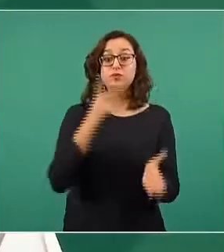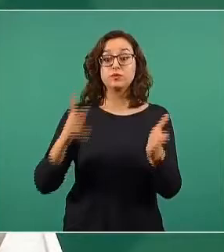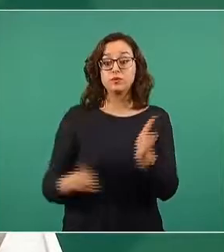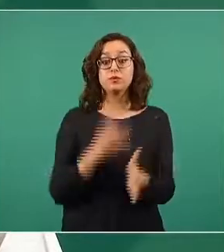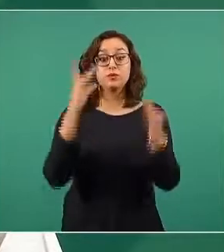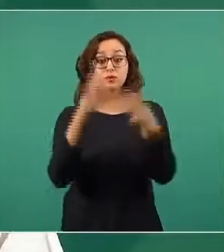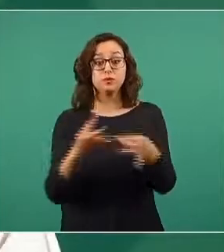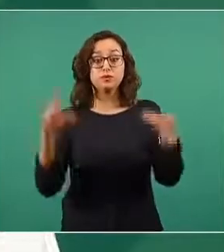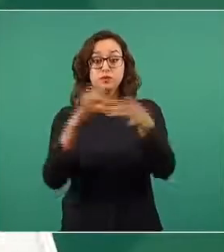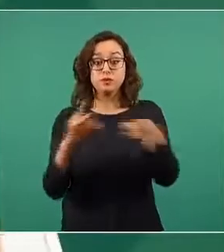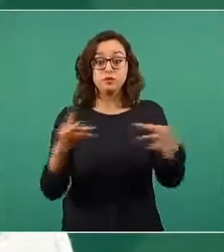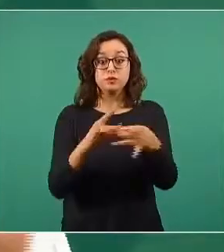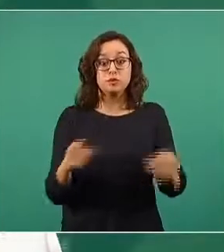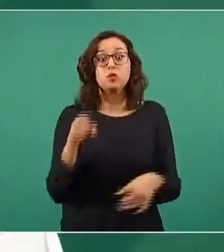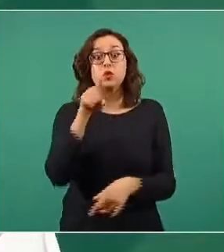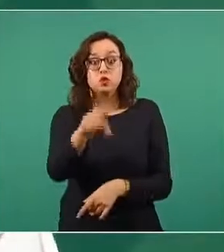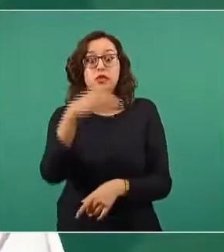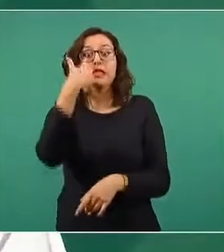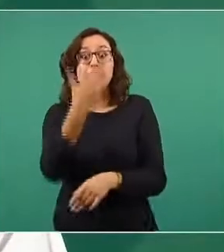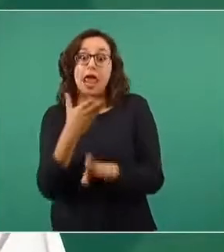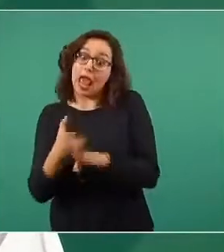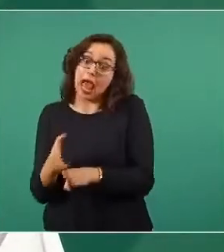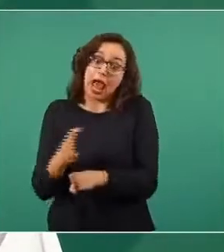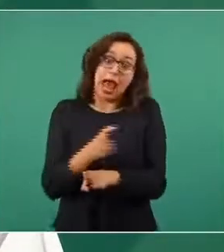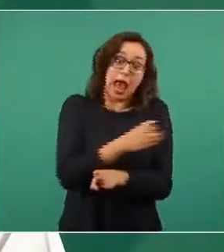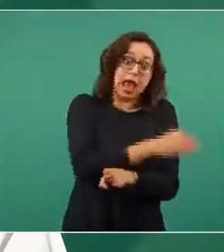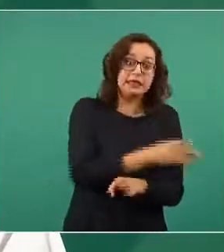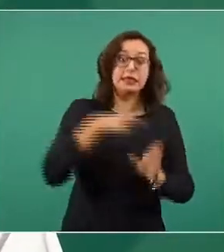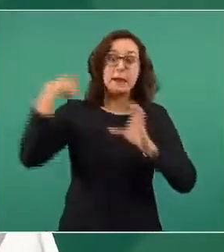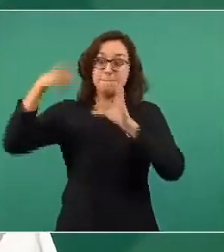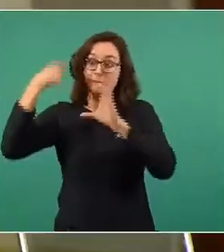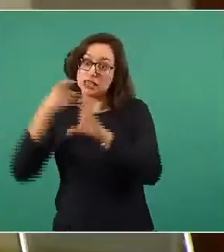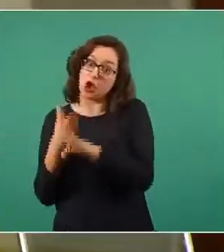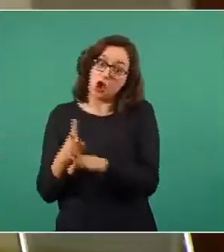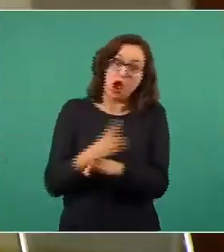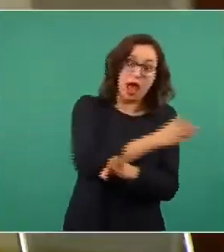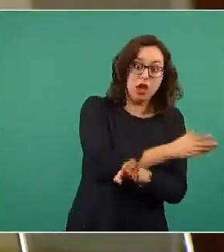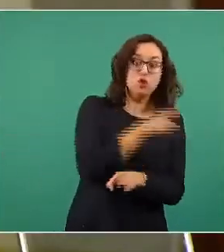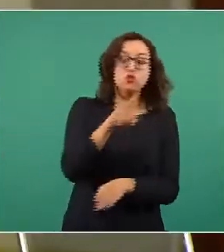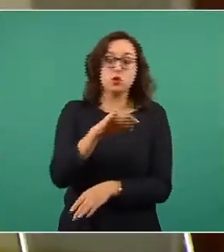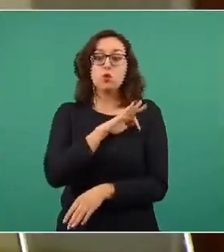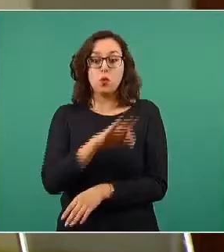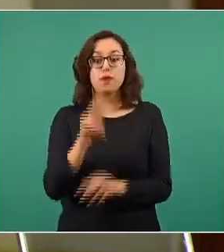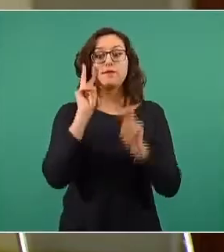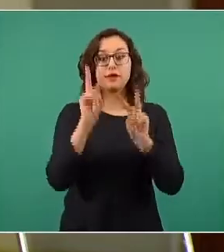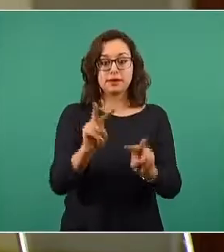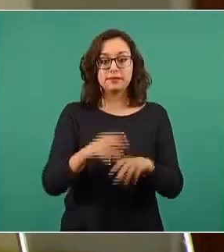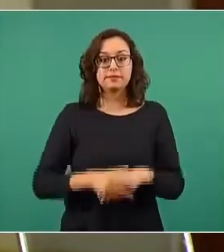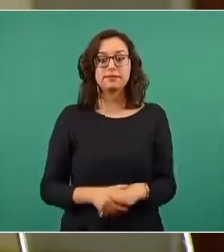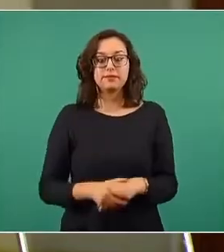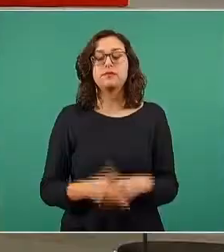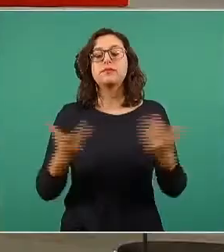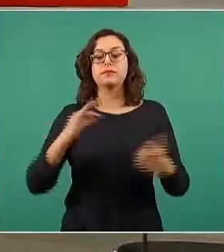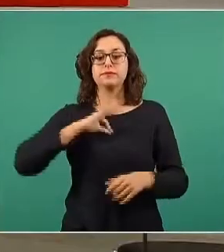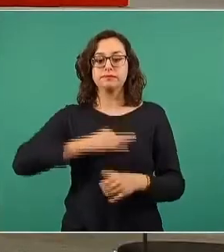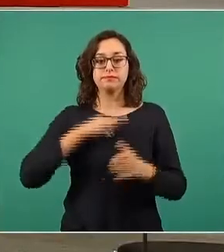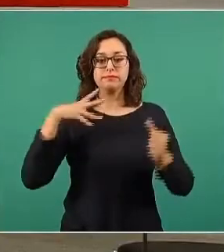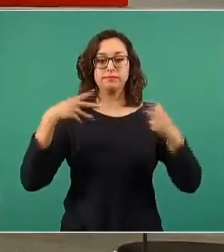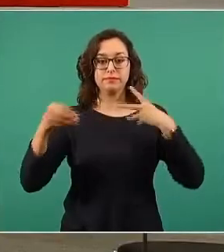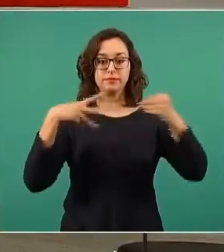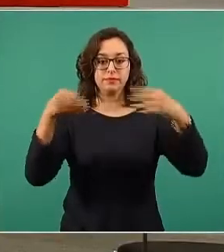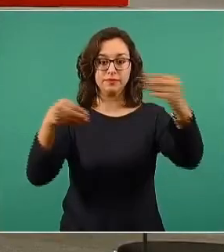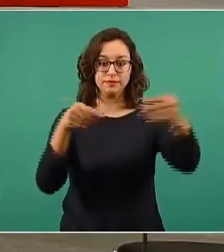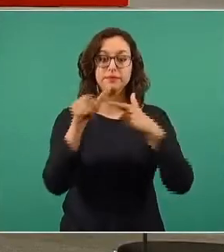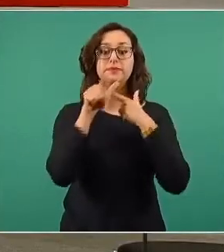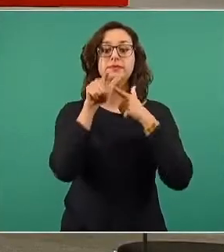conferencia. También le recomiendo, si quiere ver la colección de conferencias, están todas ellas a disposición pública. La epidemia sigue.